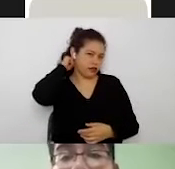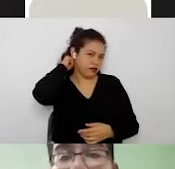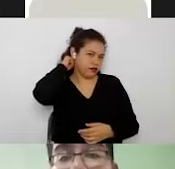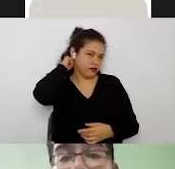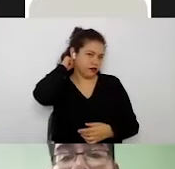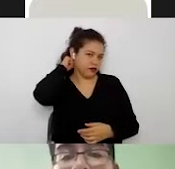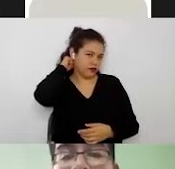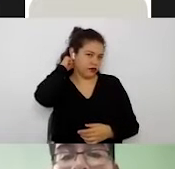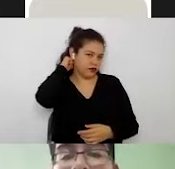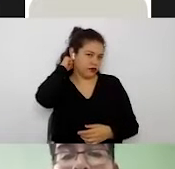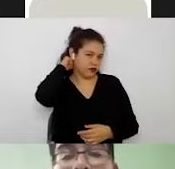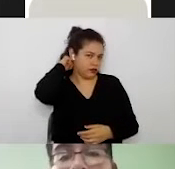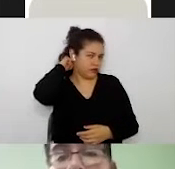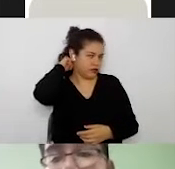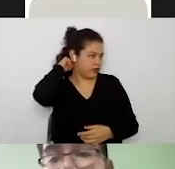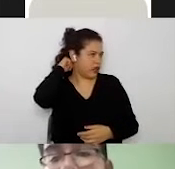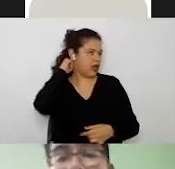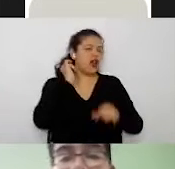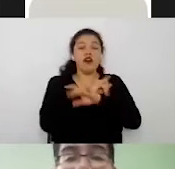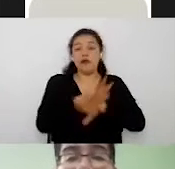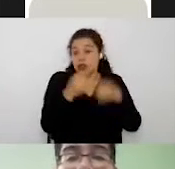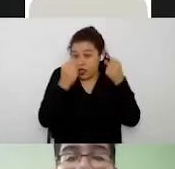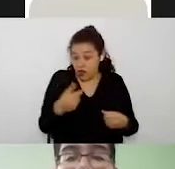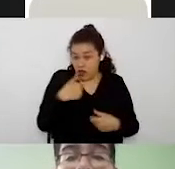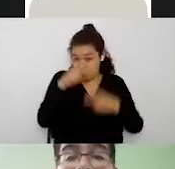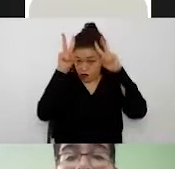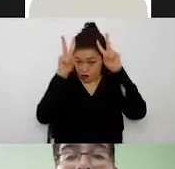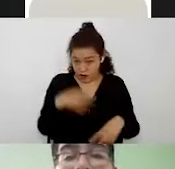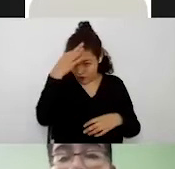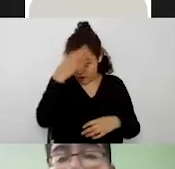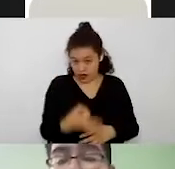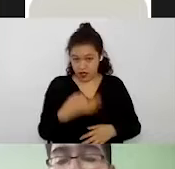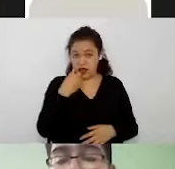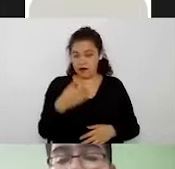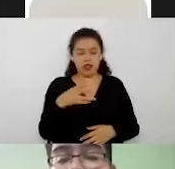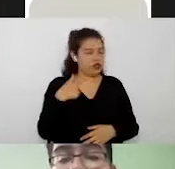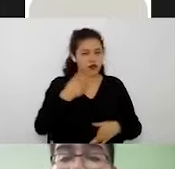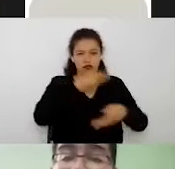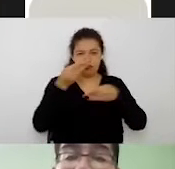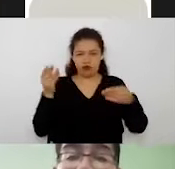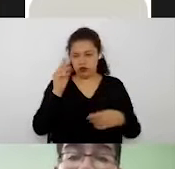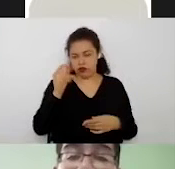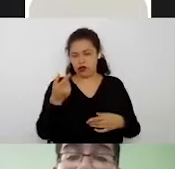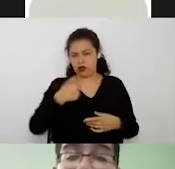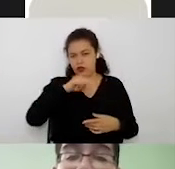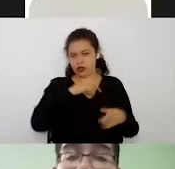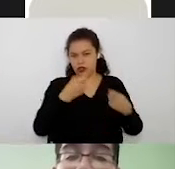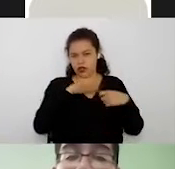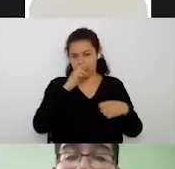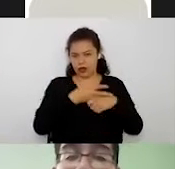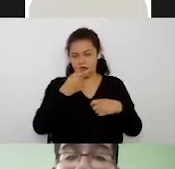compartir información que quizás no estamos seguros, que no nos compete y no nos consta, porque a la brigada